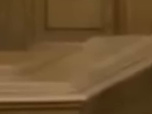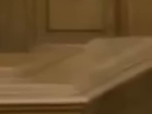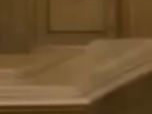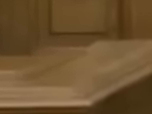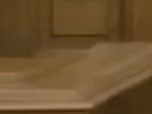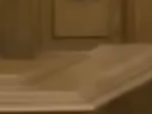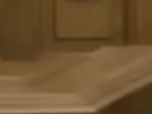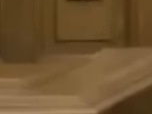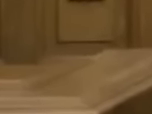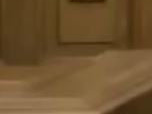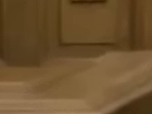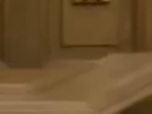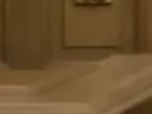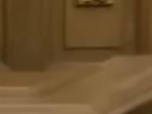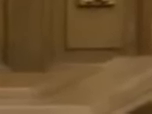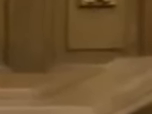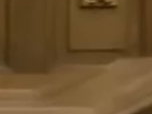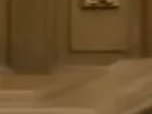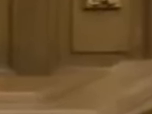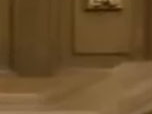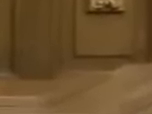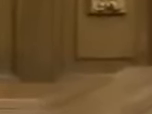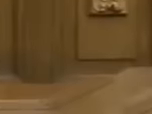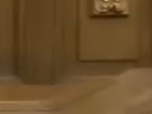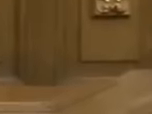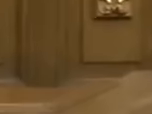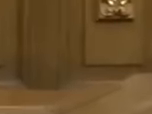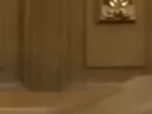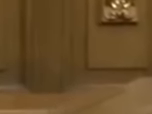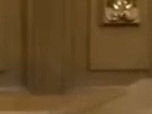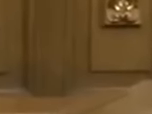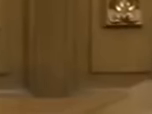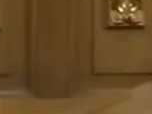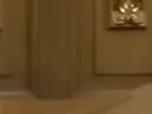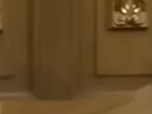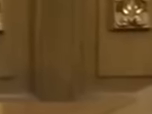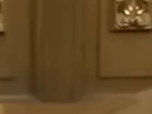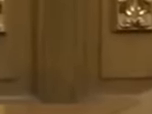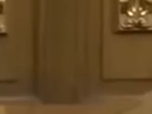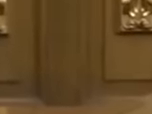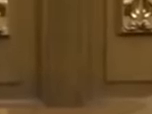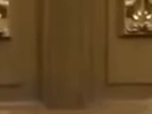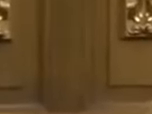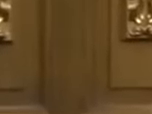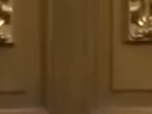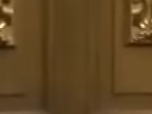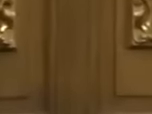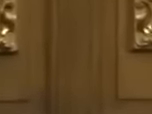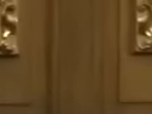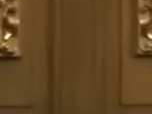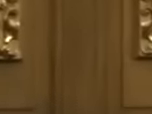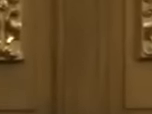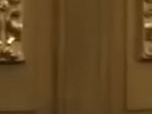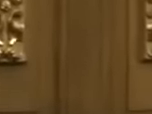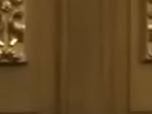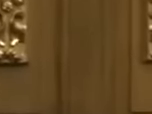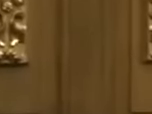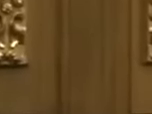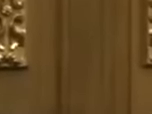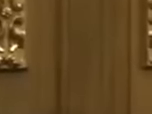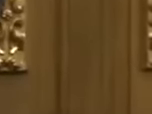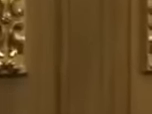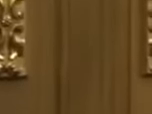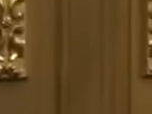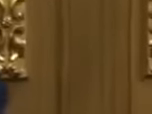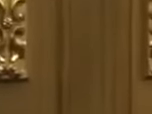que o entramos de frente a esta realidad en el siglo XXI o le daremos la espalda a la vida, como lamentablemente la tuvieron Marjorie